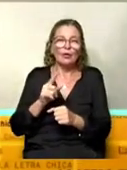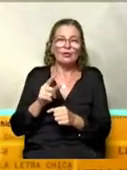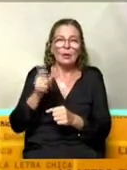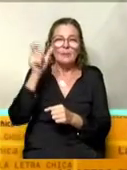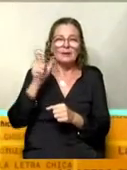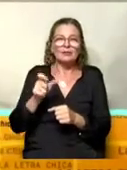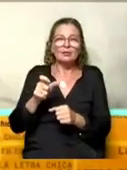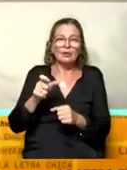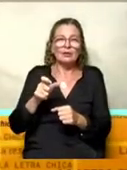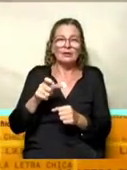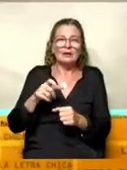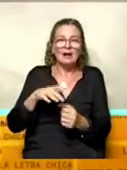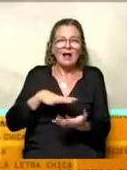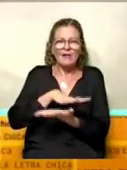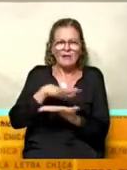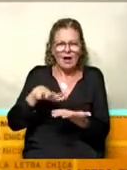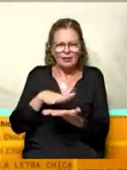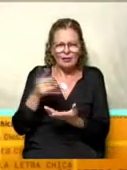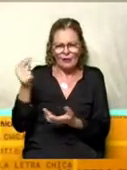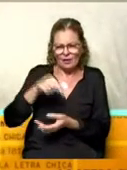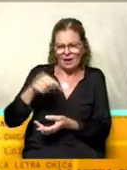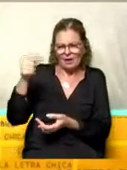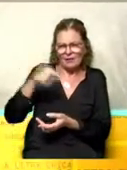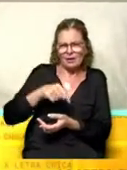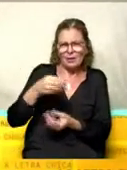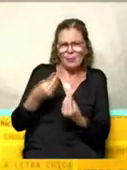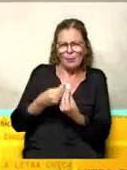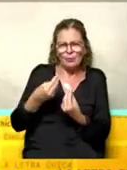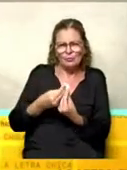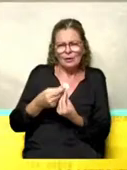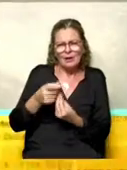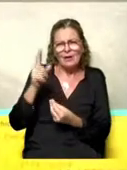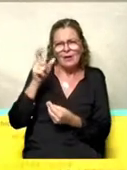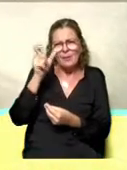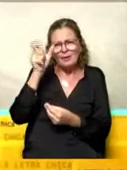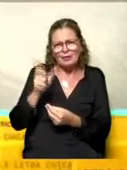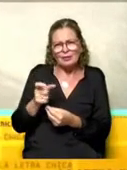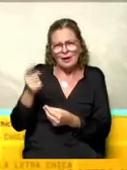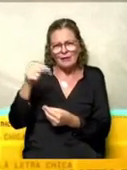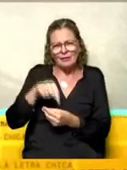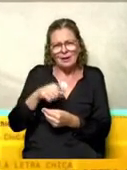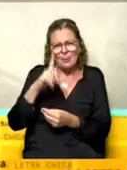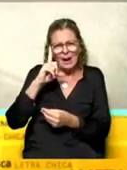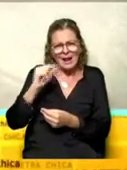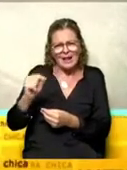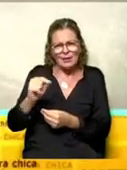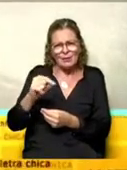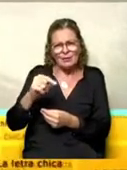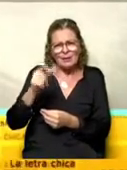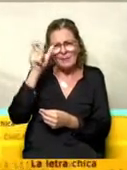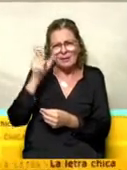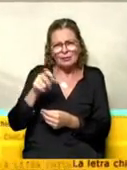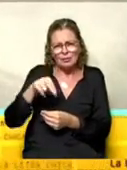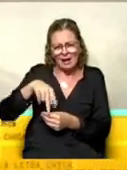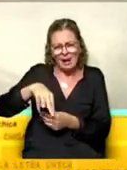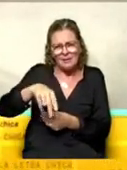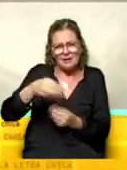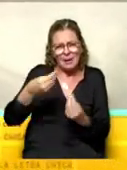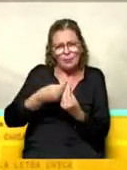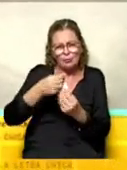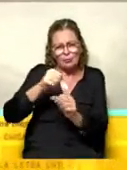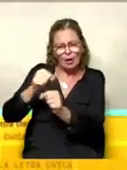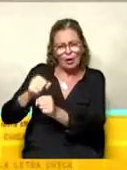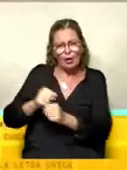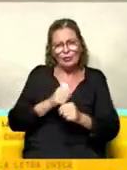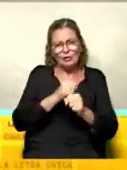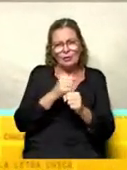de Ituzaingó, de Flor de Maroñas, que también vienen aquí. Por favor, acá viene gente de muchos lugares, mucho más lejos. La gente camina mucho para encontrar una olla una